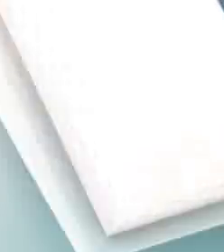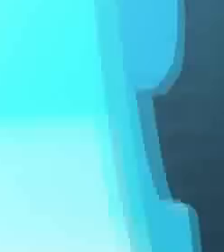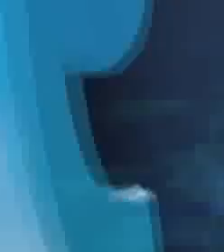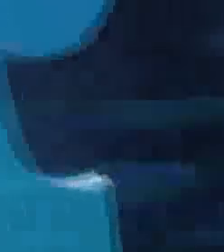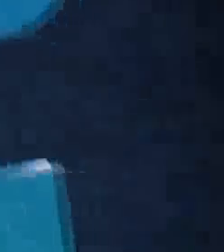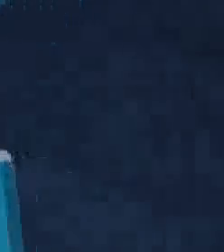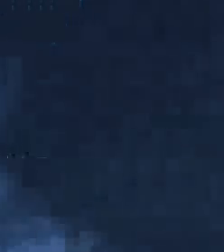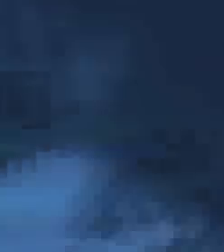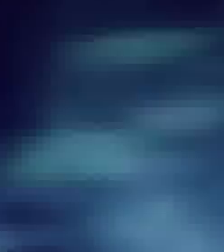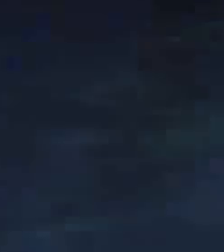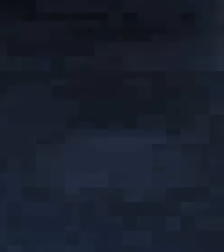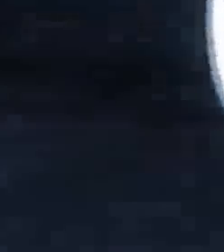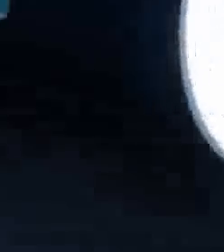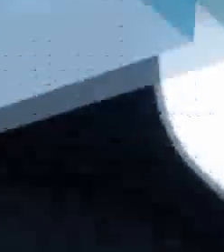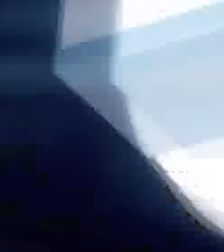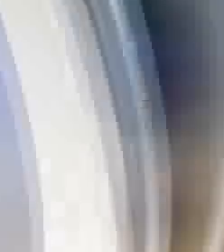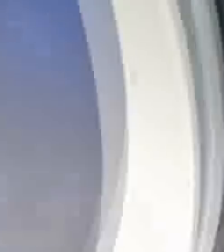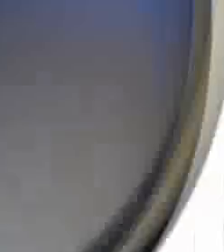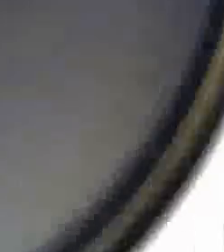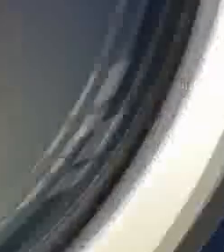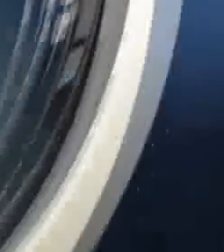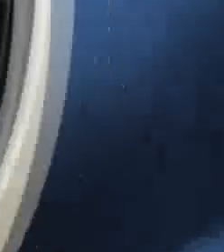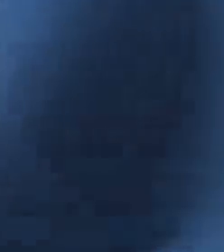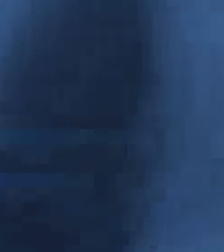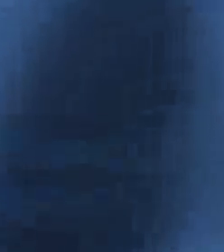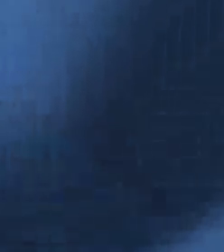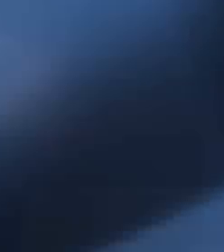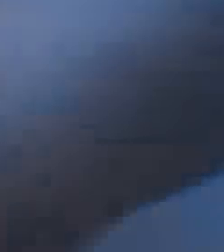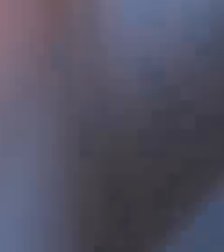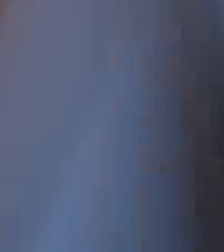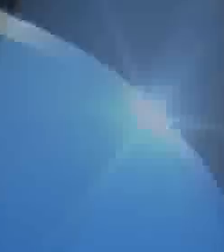Vamos de fuego en fuego hipnotizándonos.